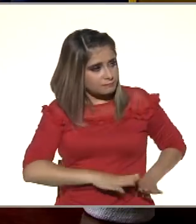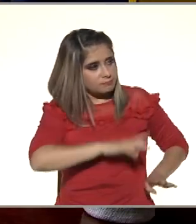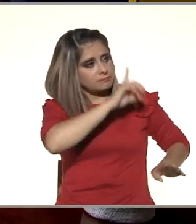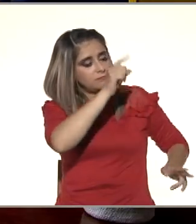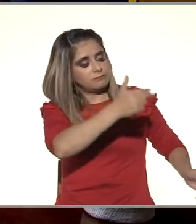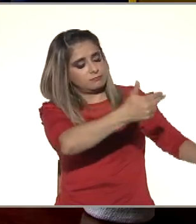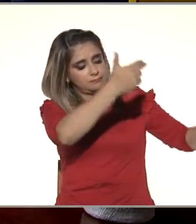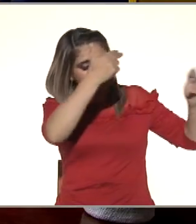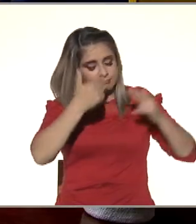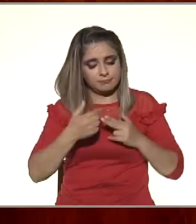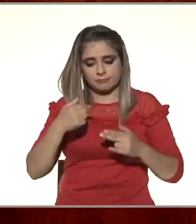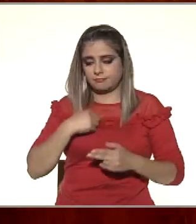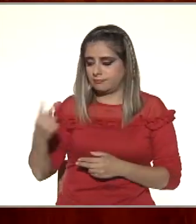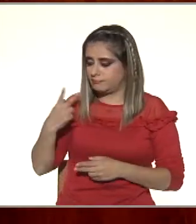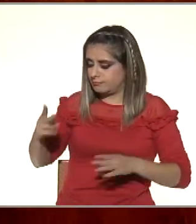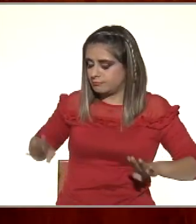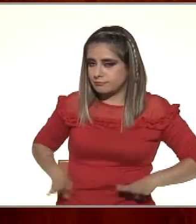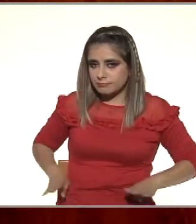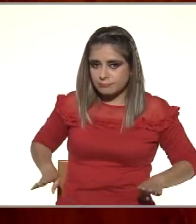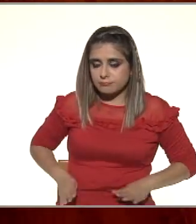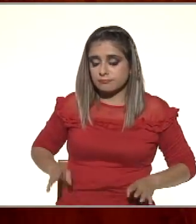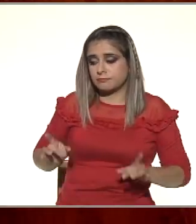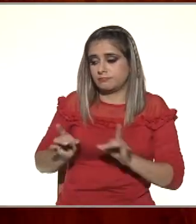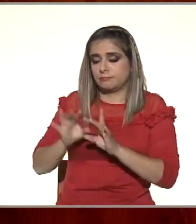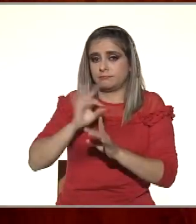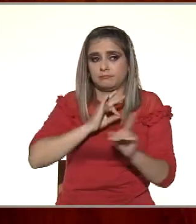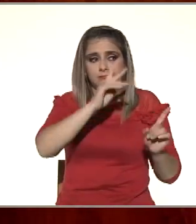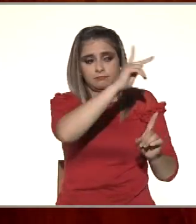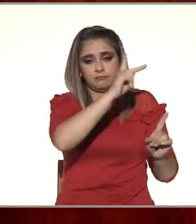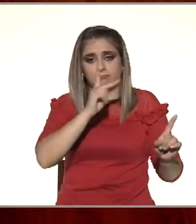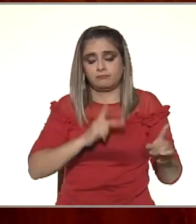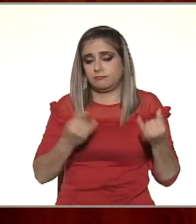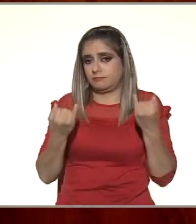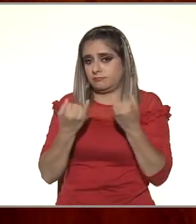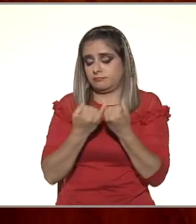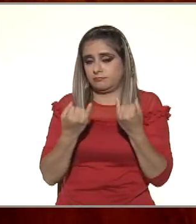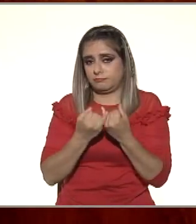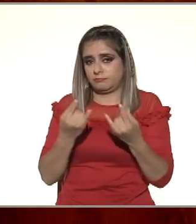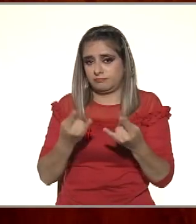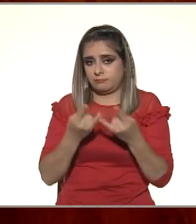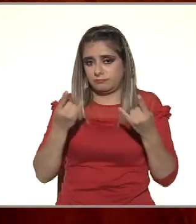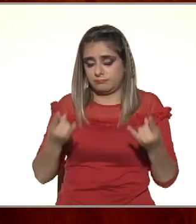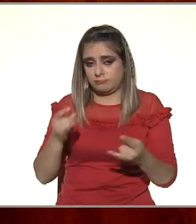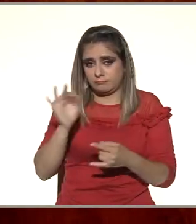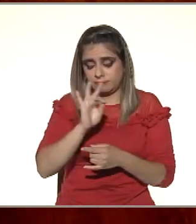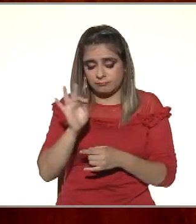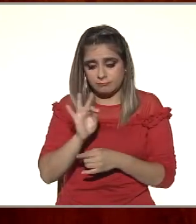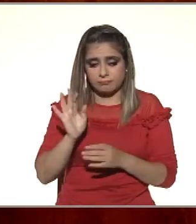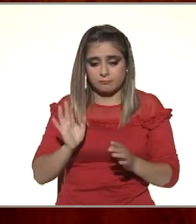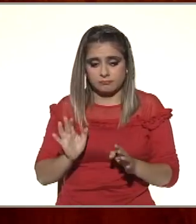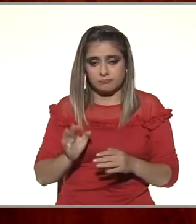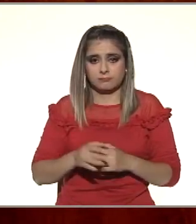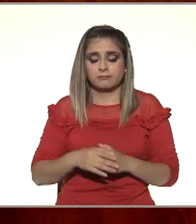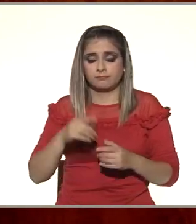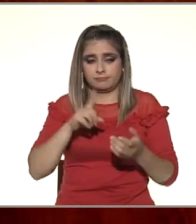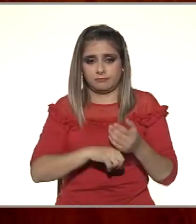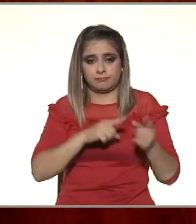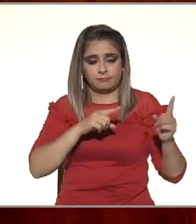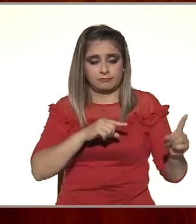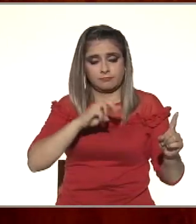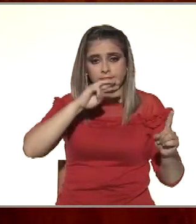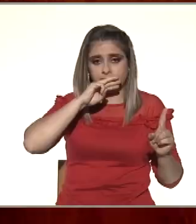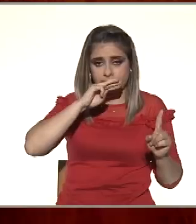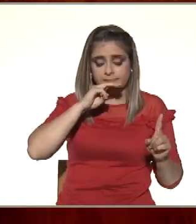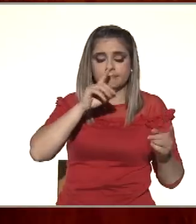los resultados. Si así nos relacionamos, donde la madre es la